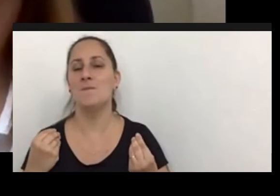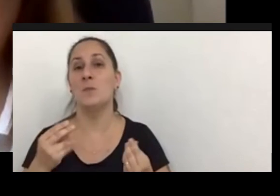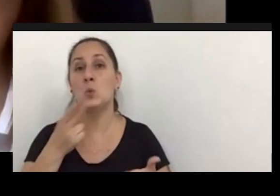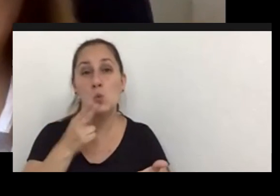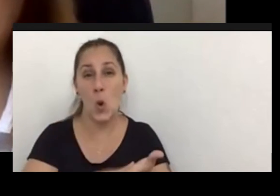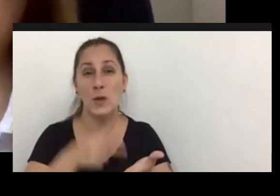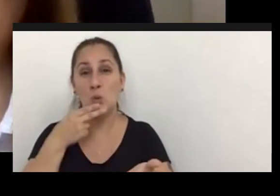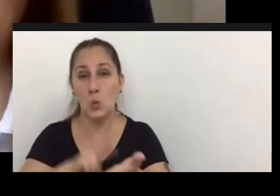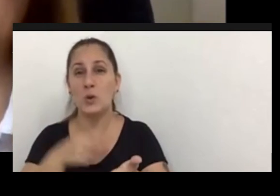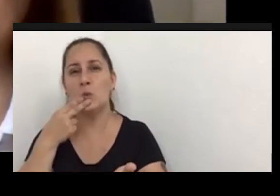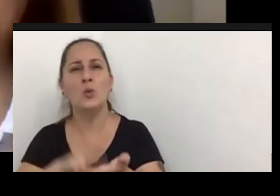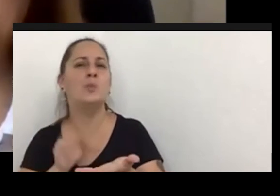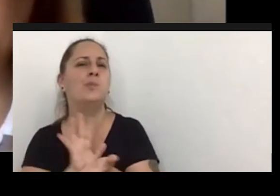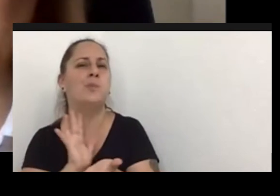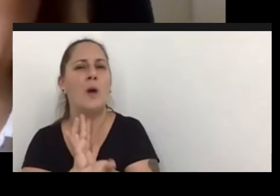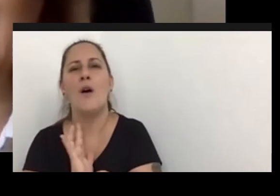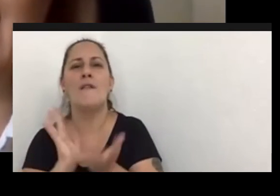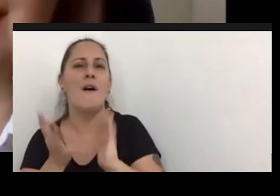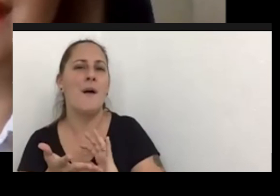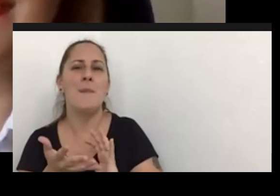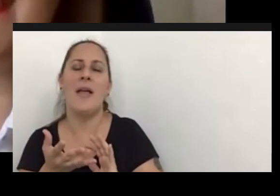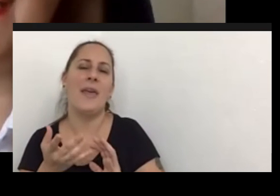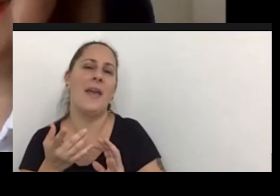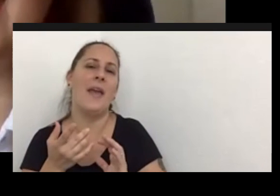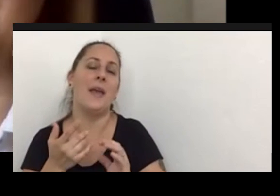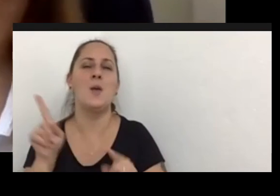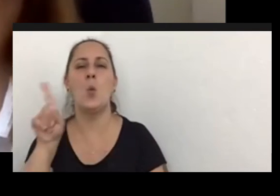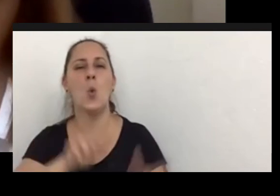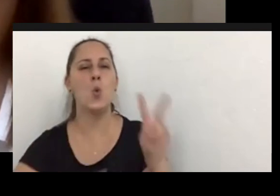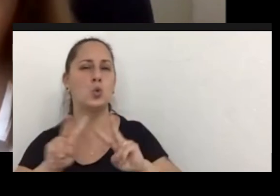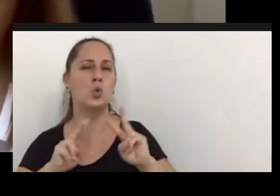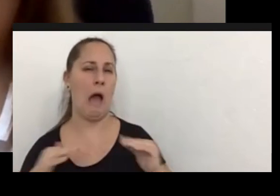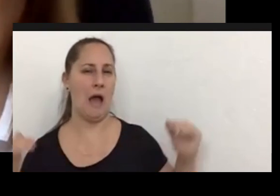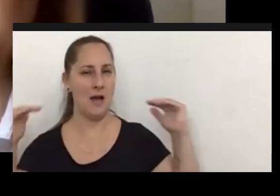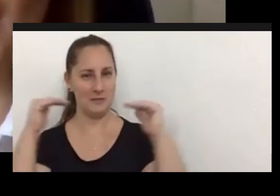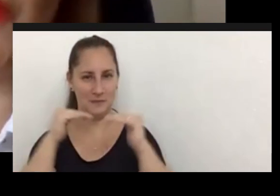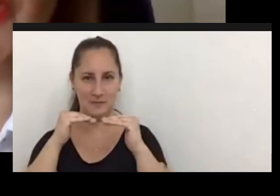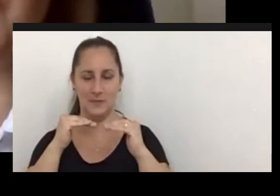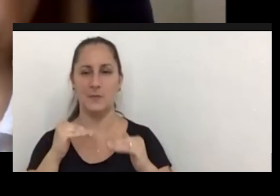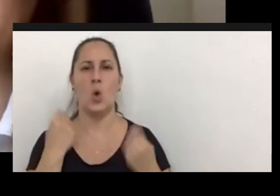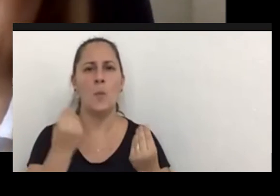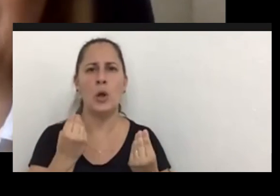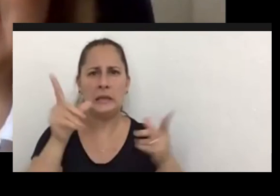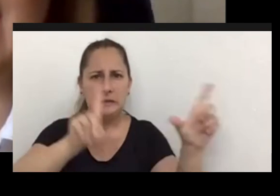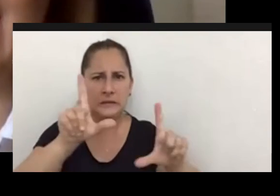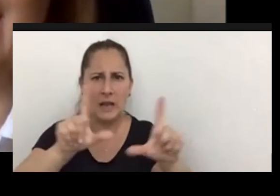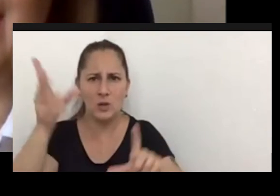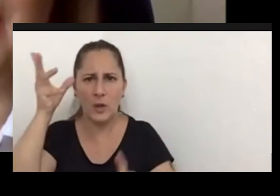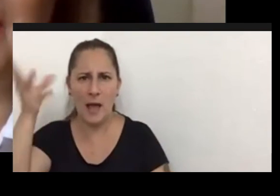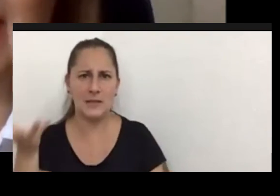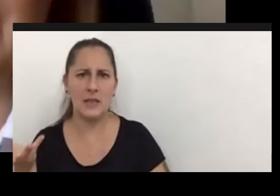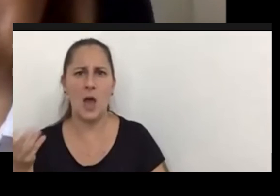una forma también de principio de equidad, si se quiere, por ejemplo, ¿por qué tantos televisores o por qué puedo tener una